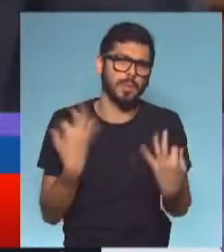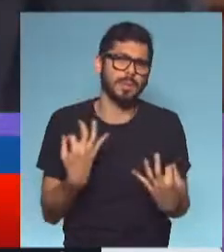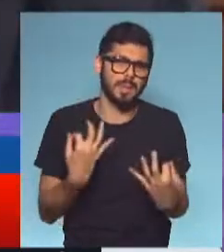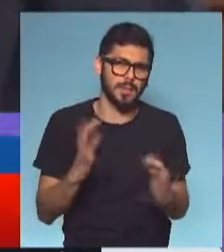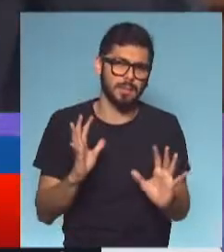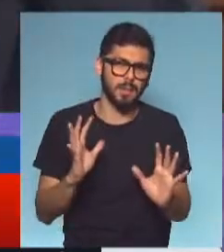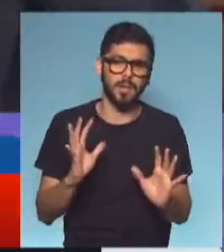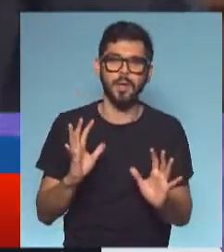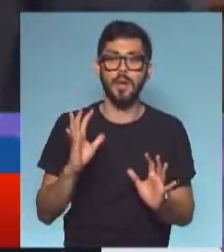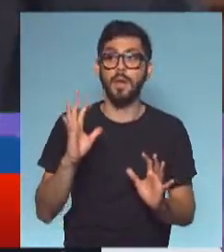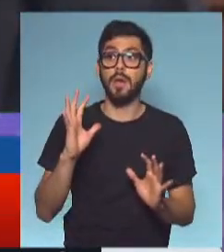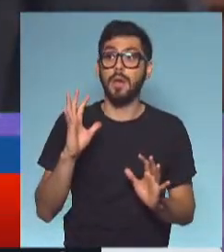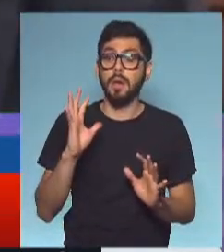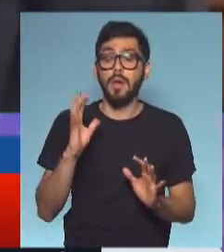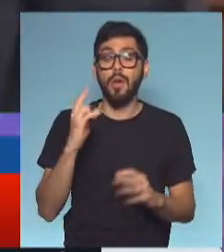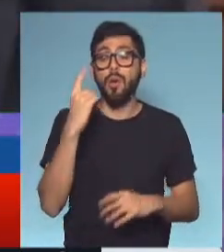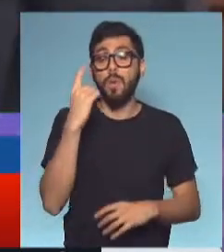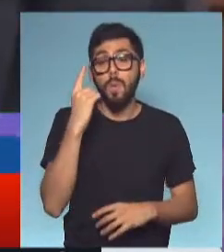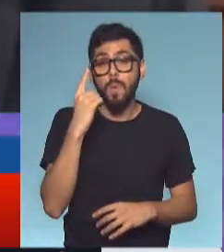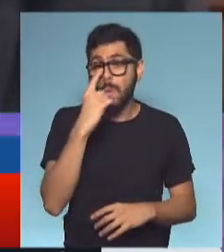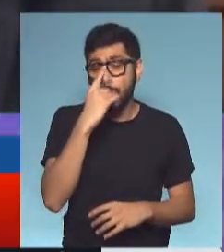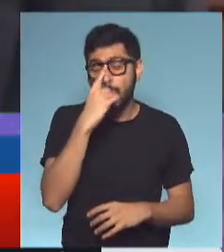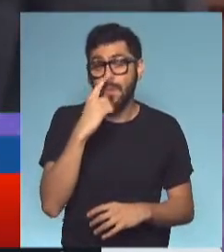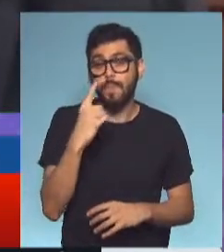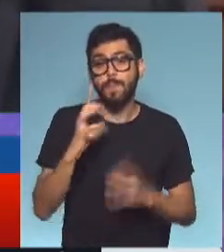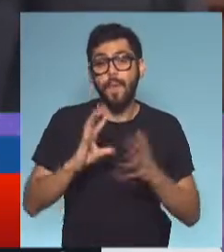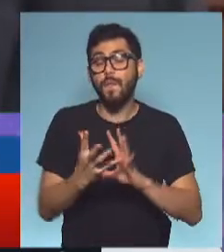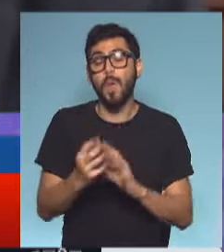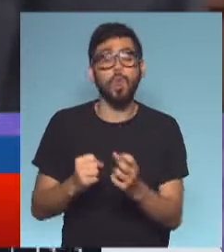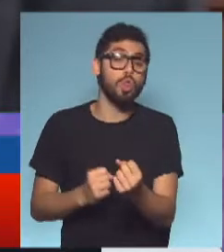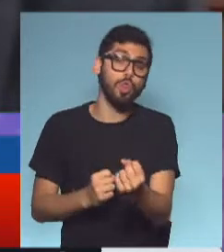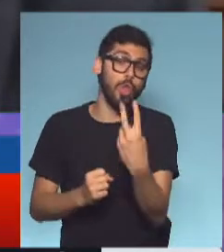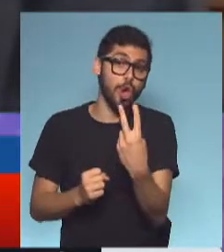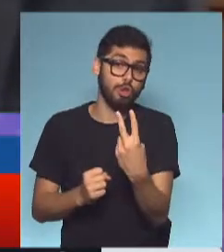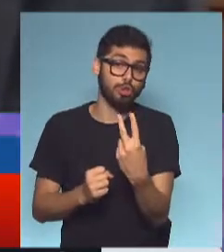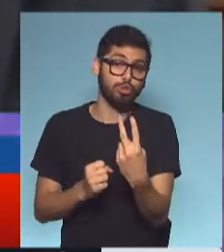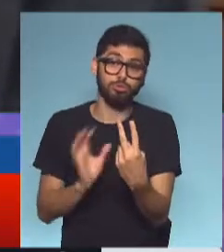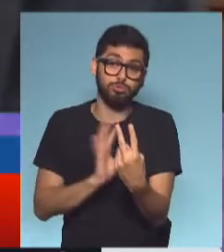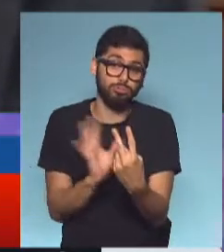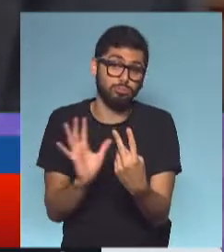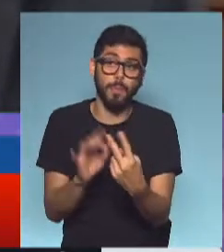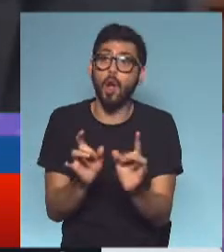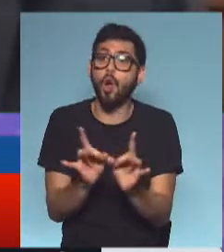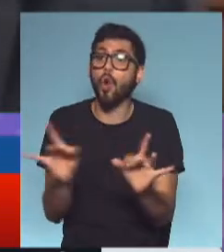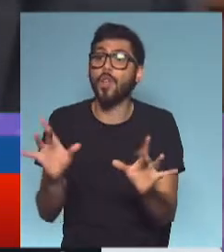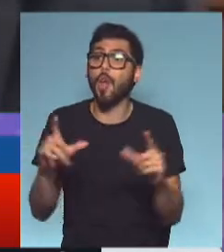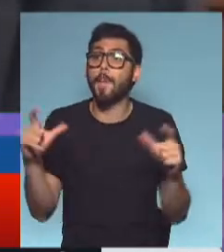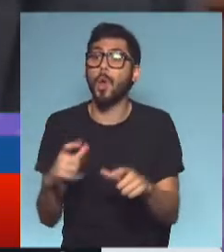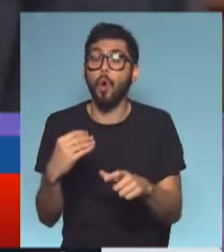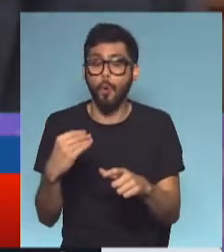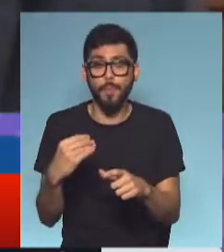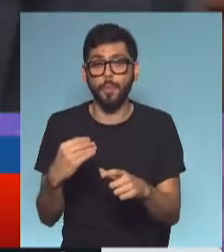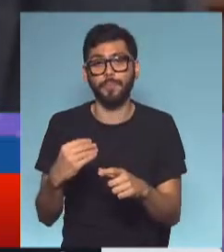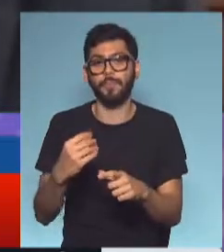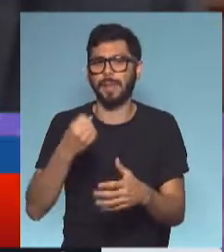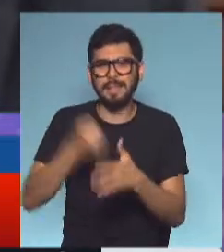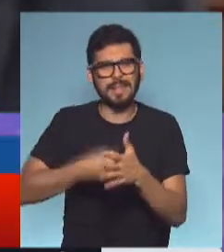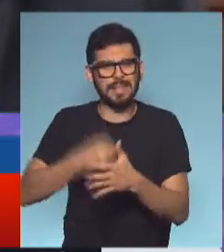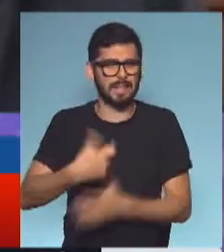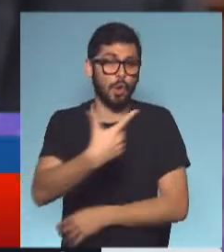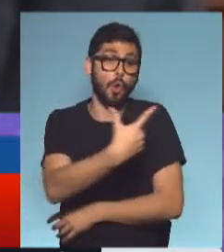nuestras posiciones. Las únicas dos formas, digamos, de evitar contagios son avanzar lo más rápido posible en el